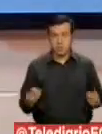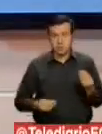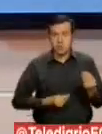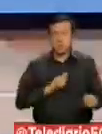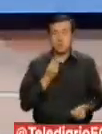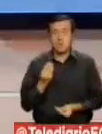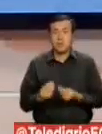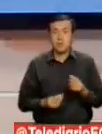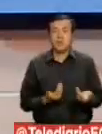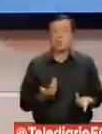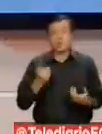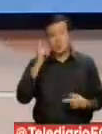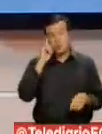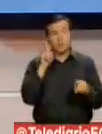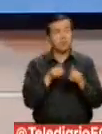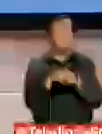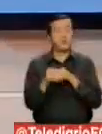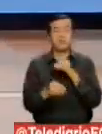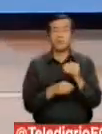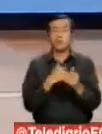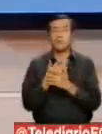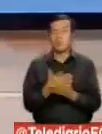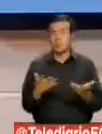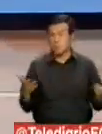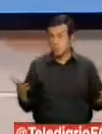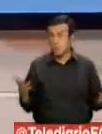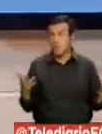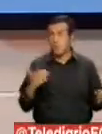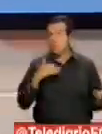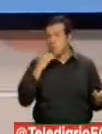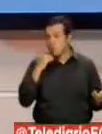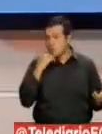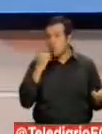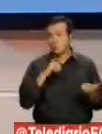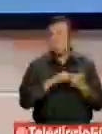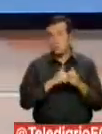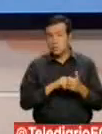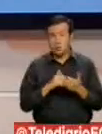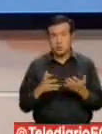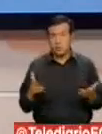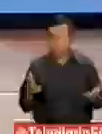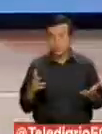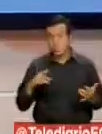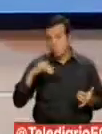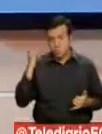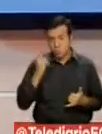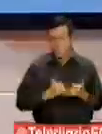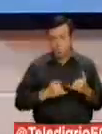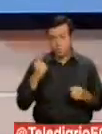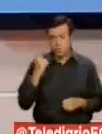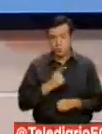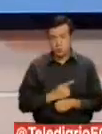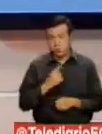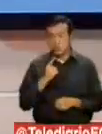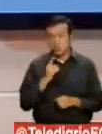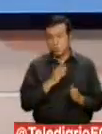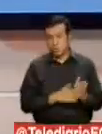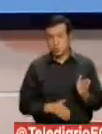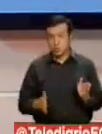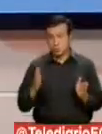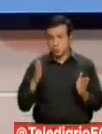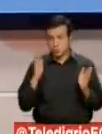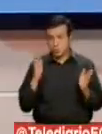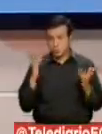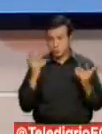podemos hacer? ¿En qué consensos podemos llegar para no llegar a tropezones a última hora, el último día del periodo